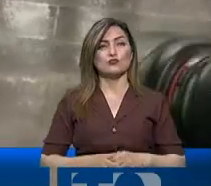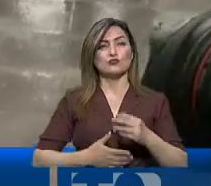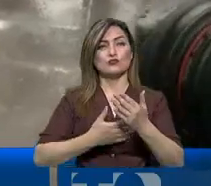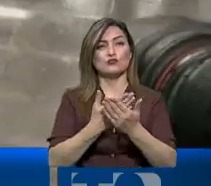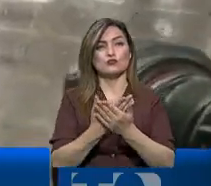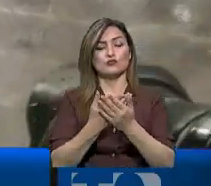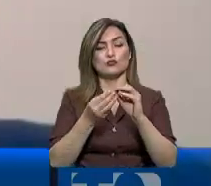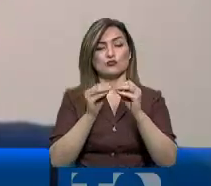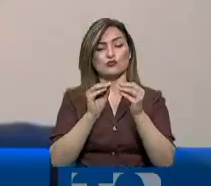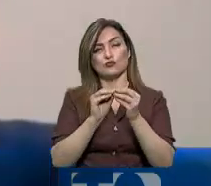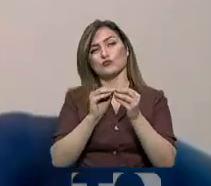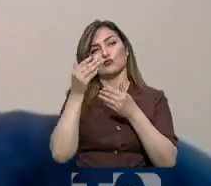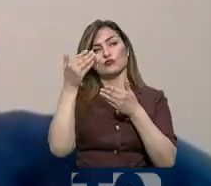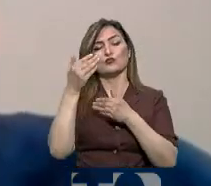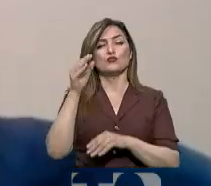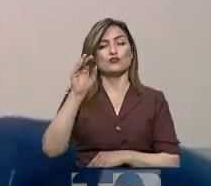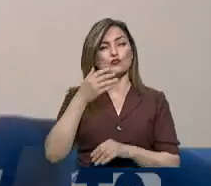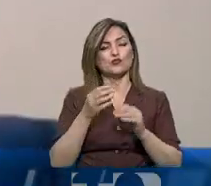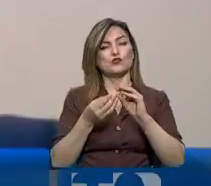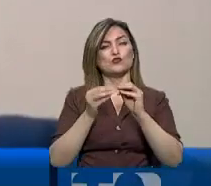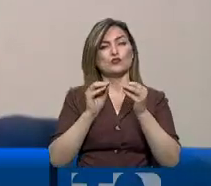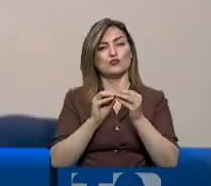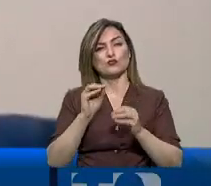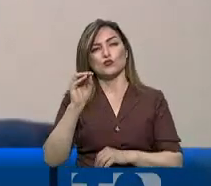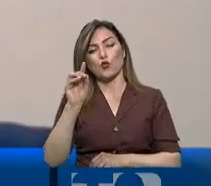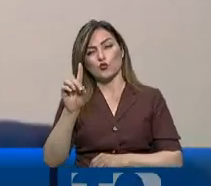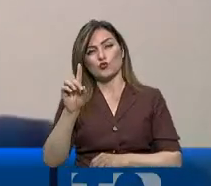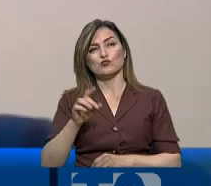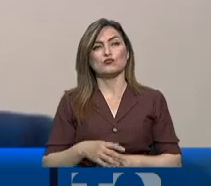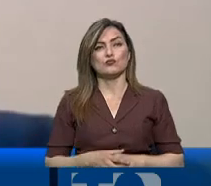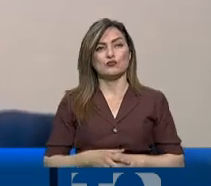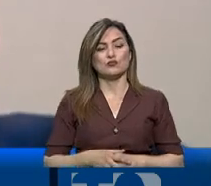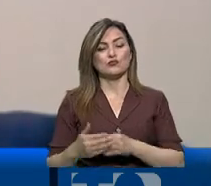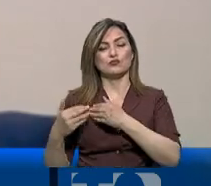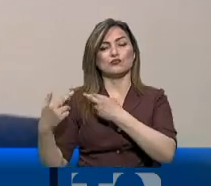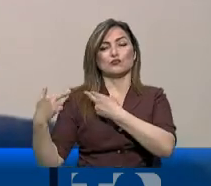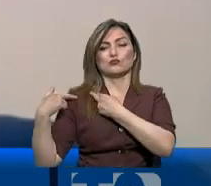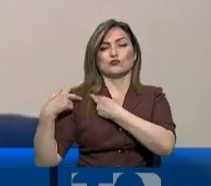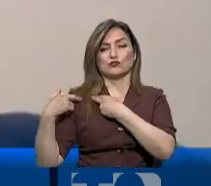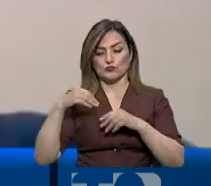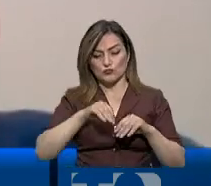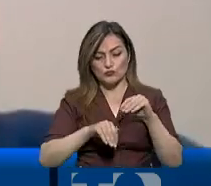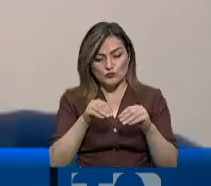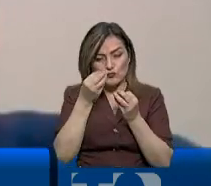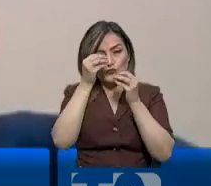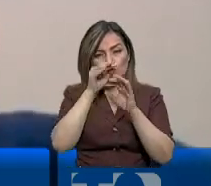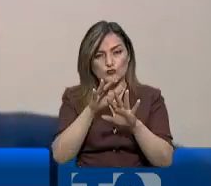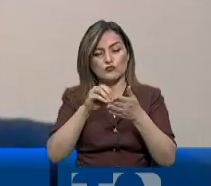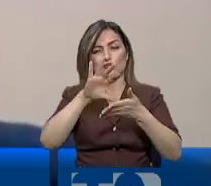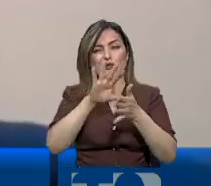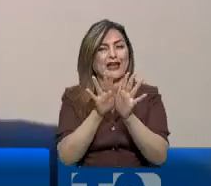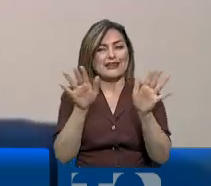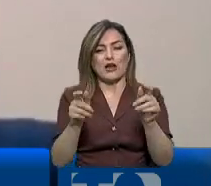el ala correísta. Lo que nos corresponde es hacer el informe para que se lleve al Pleno de la Asamblea